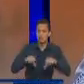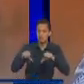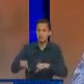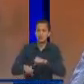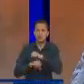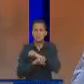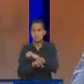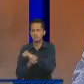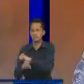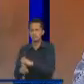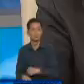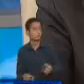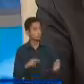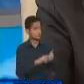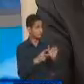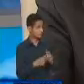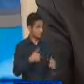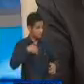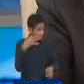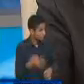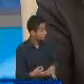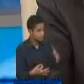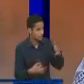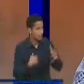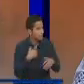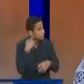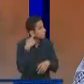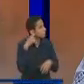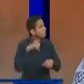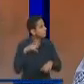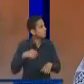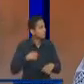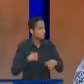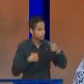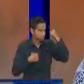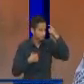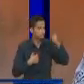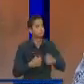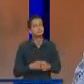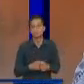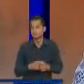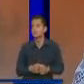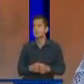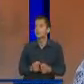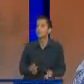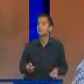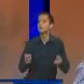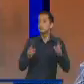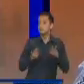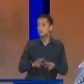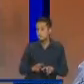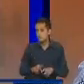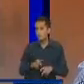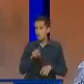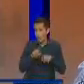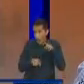el ruido más que por la comprobación científica. Exactamente. Y además del ruido de